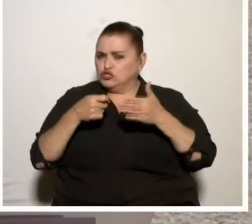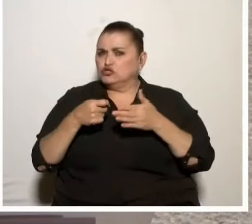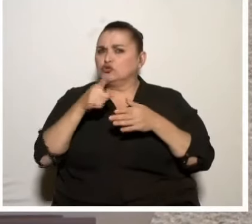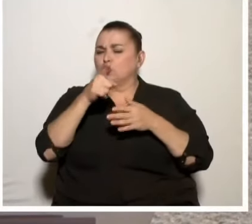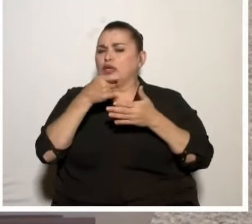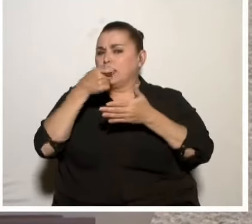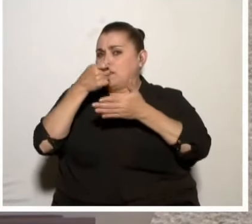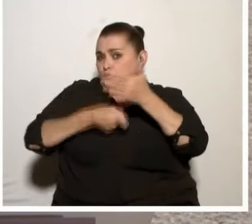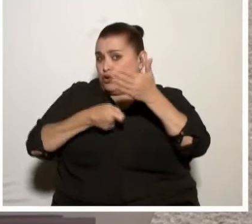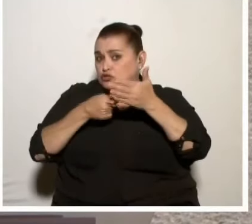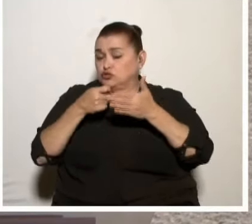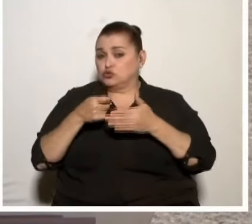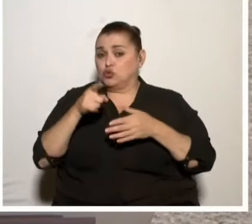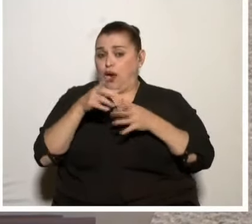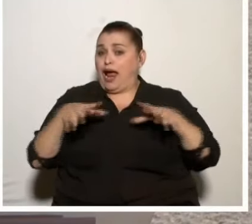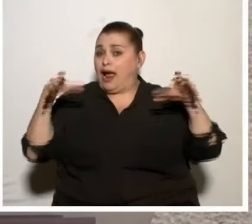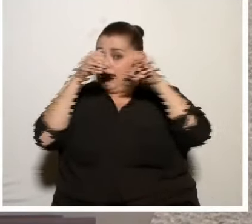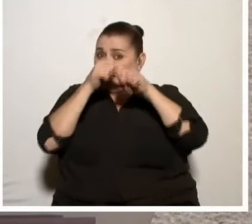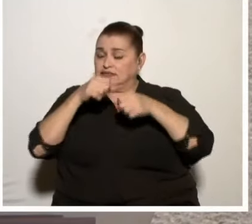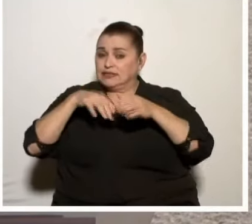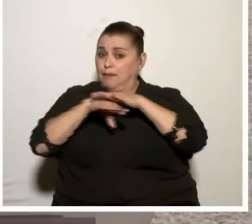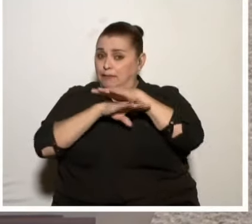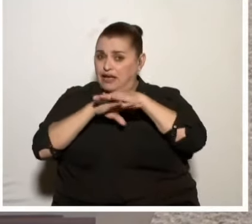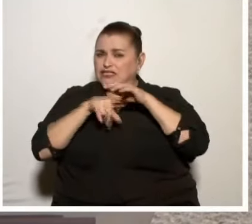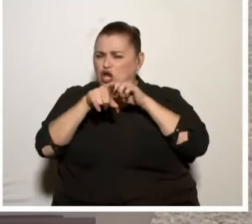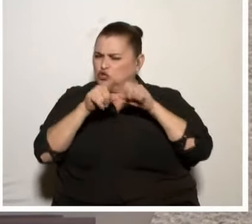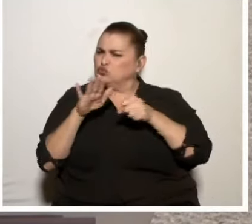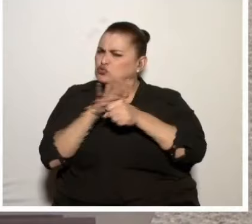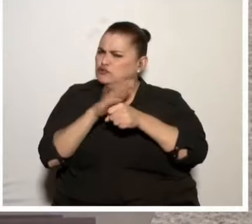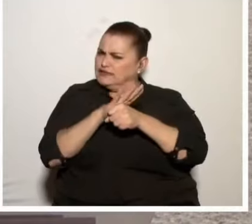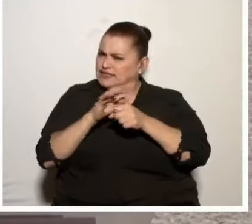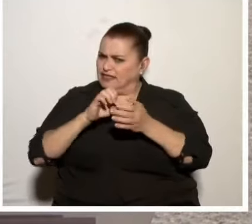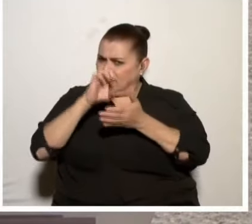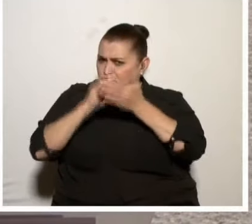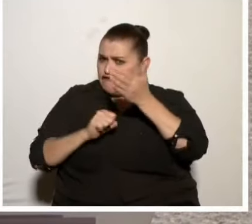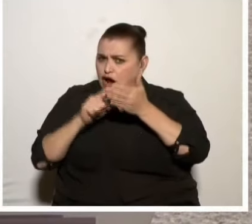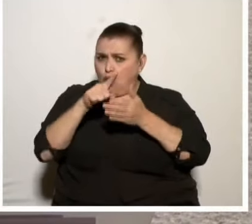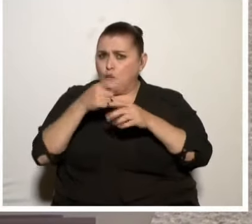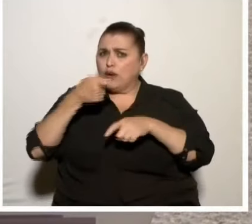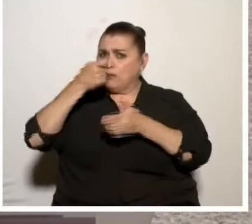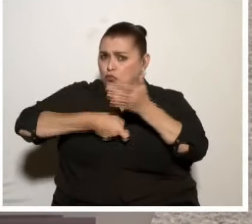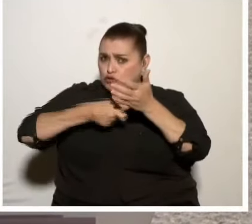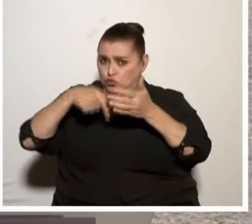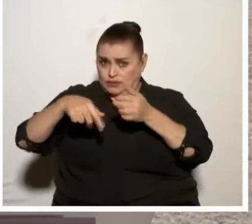a la canasta básica. ¿Cree usted que esto es suficiente rebajo de impuestos en nuestro país?